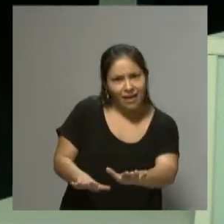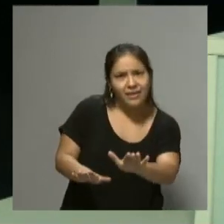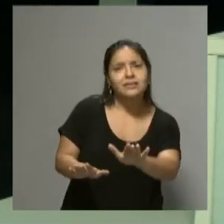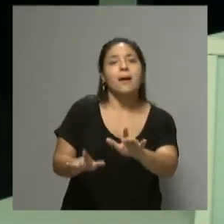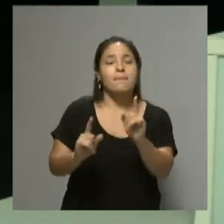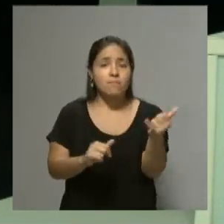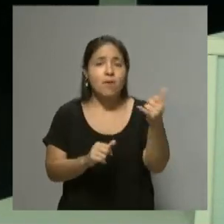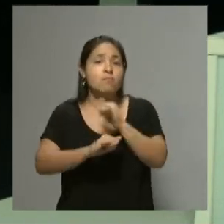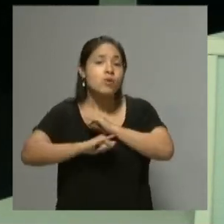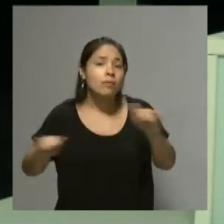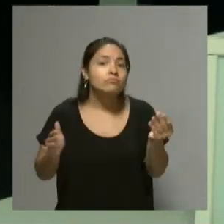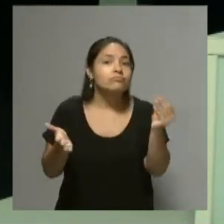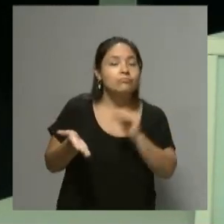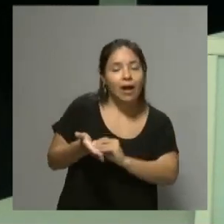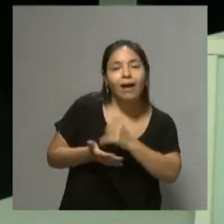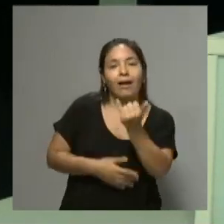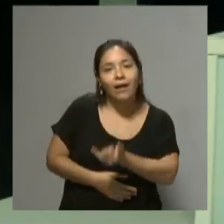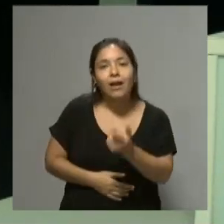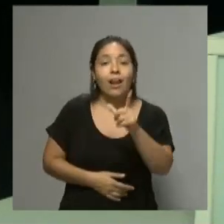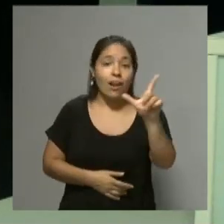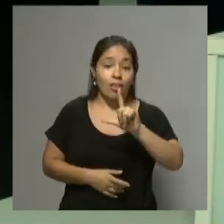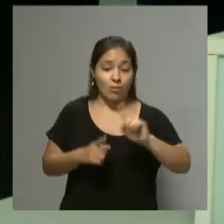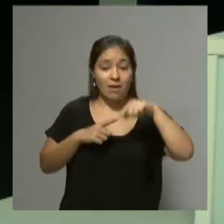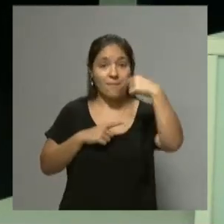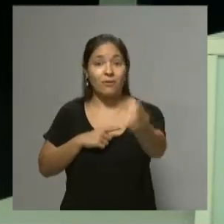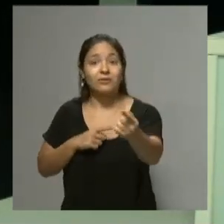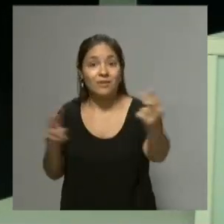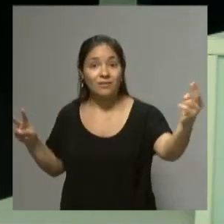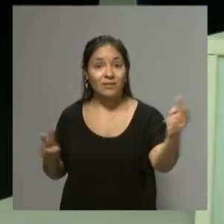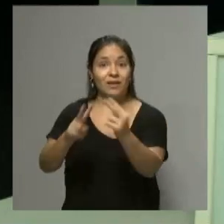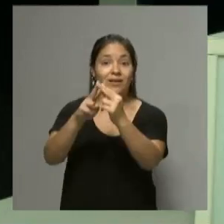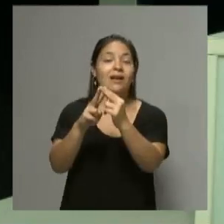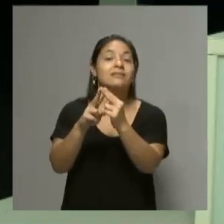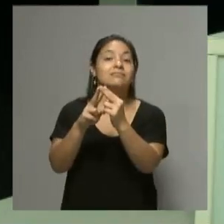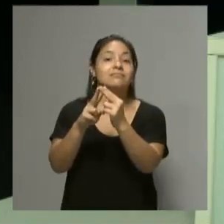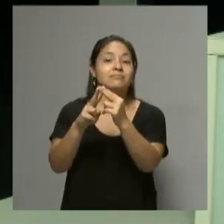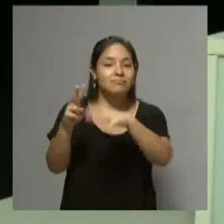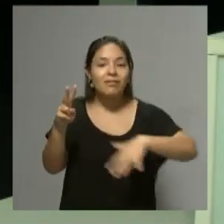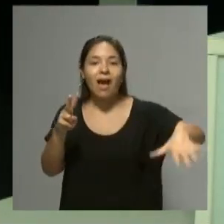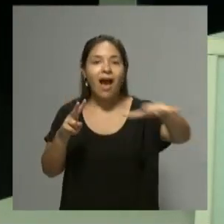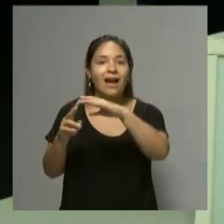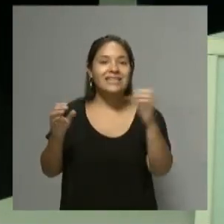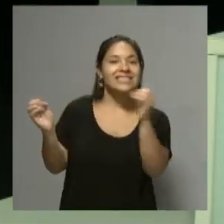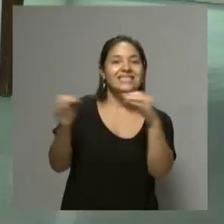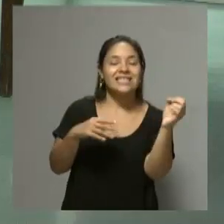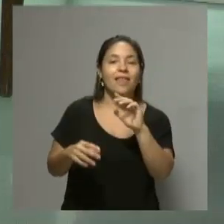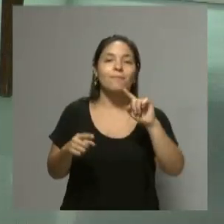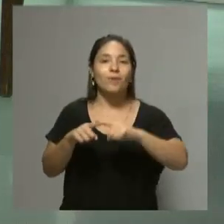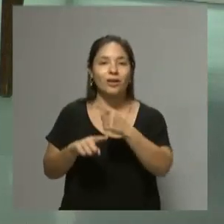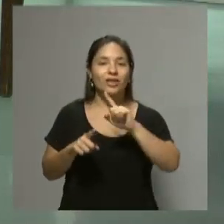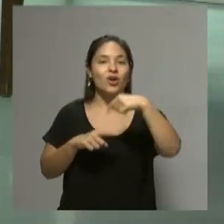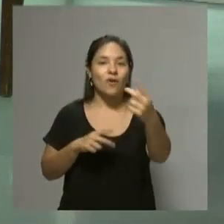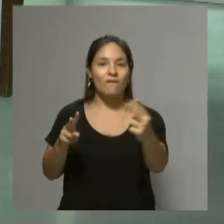la programación y que el próximo lunes se reencuentren aquí en este estudio con Chat Político. Será hasta la próxima.